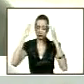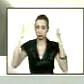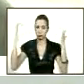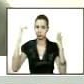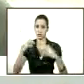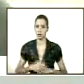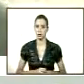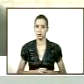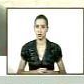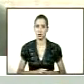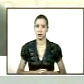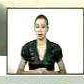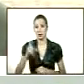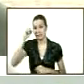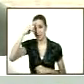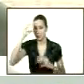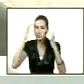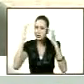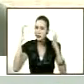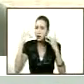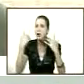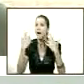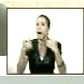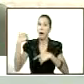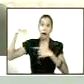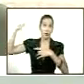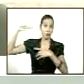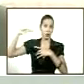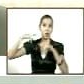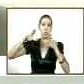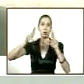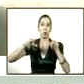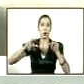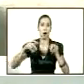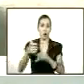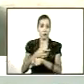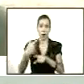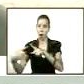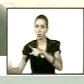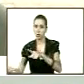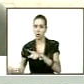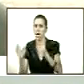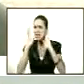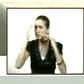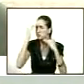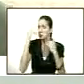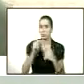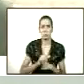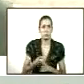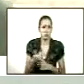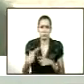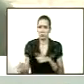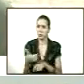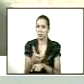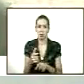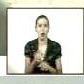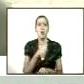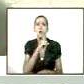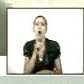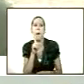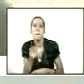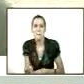el presidente y que en otros tiempos ningún otro gobierno no había tomado en cuenta ni siquiera para nombrarnos a